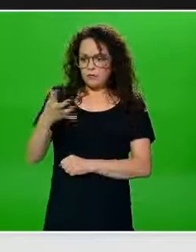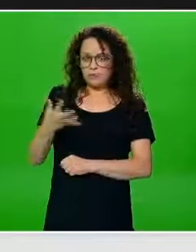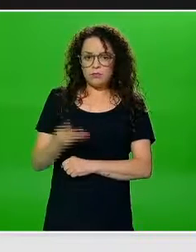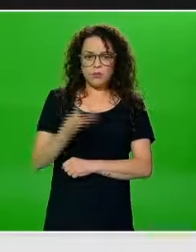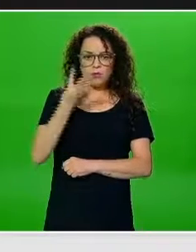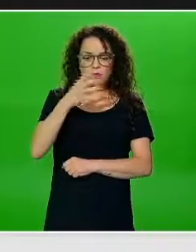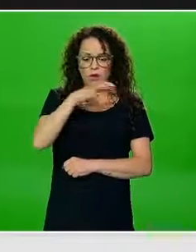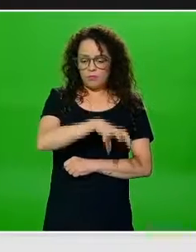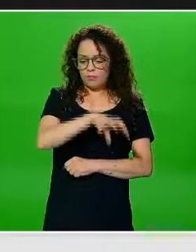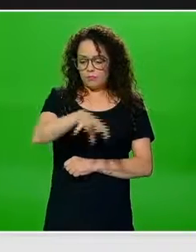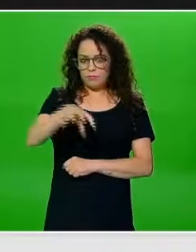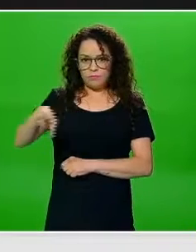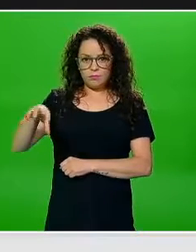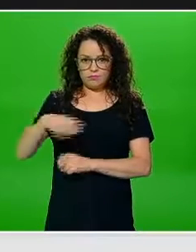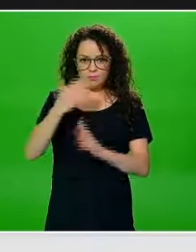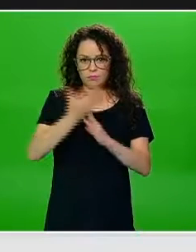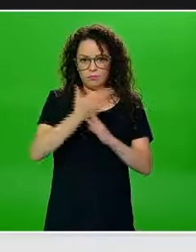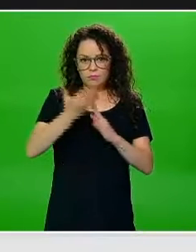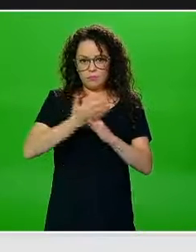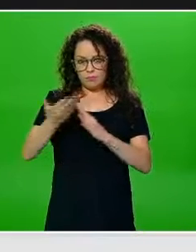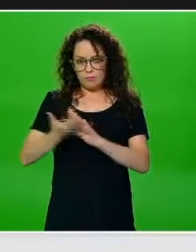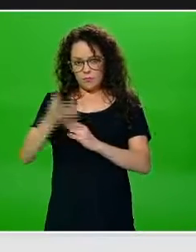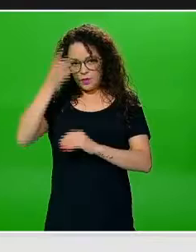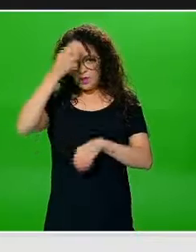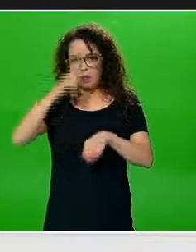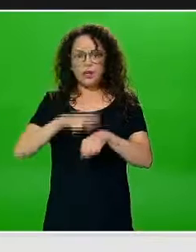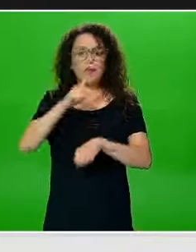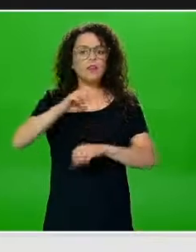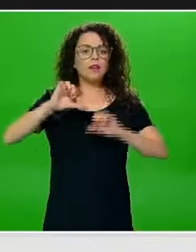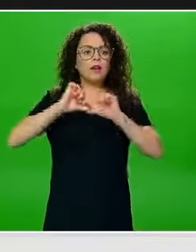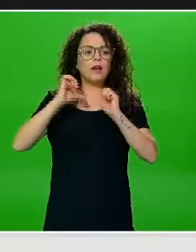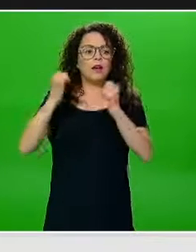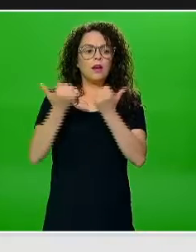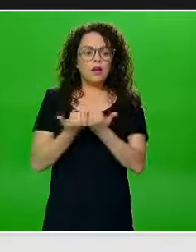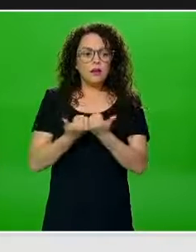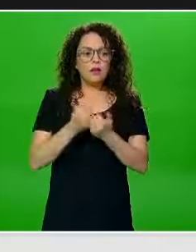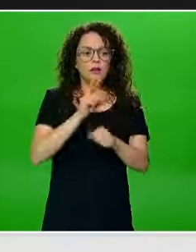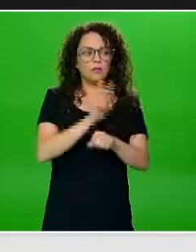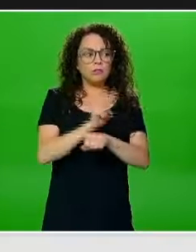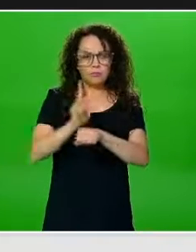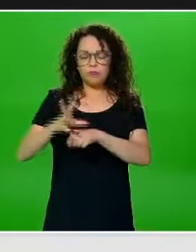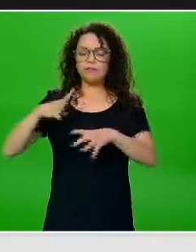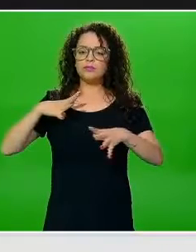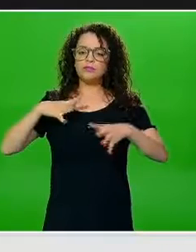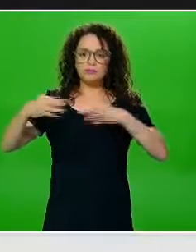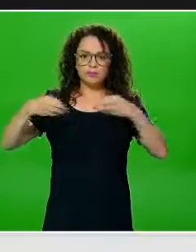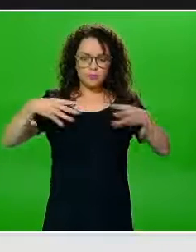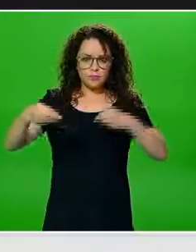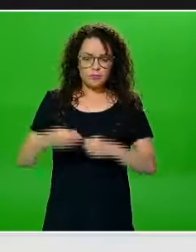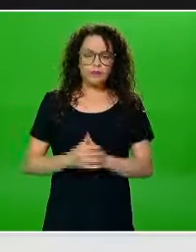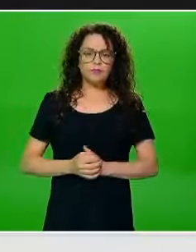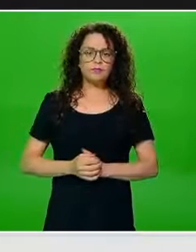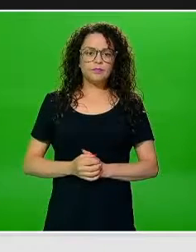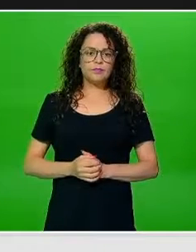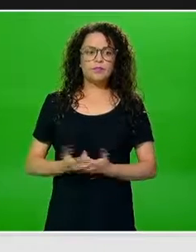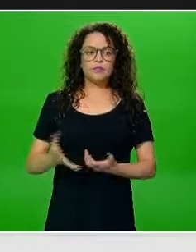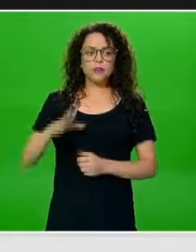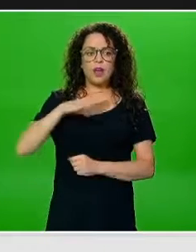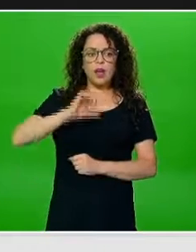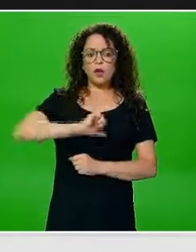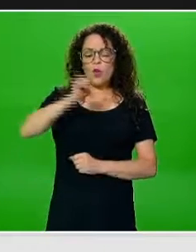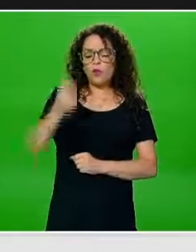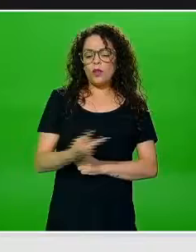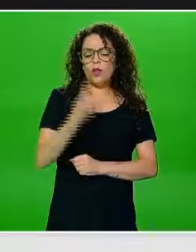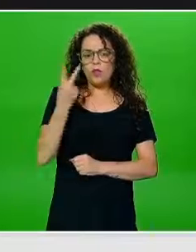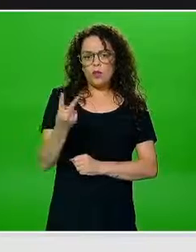que conformamos la DGE, direcciones de área, del área de vigilancia epidemiológica por indicadores, y tenemos otras